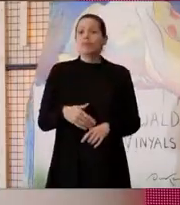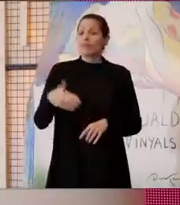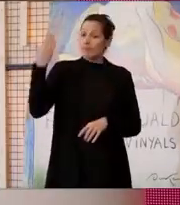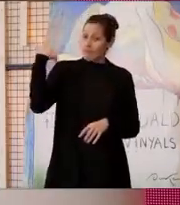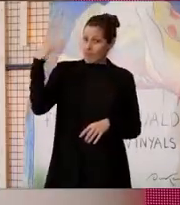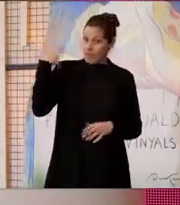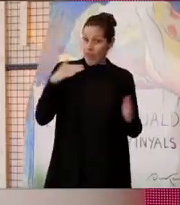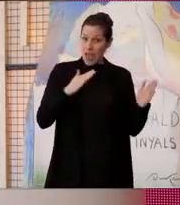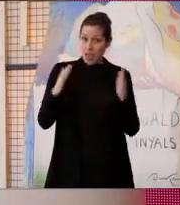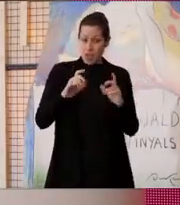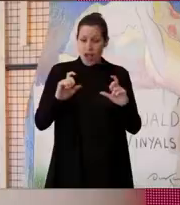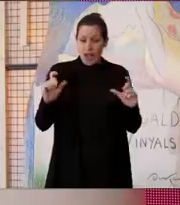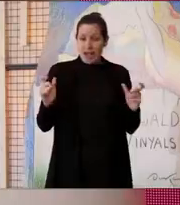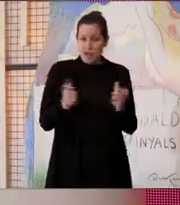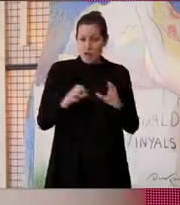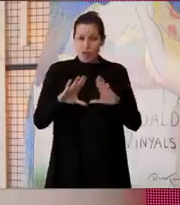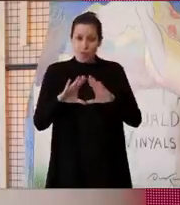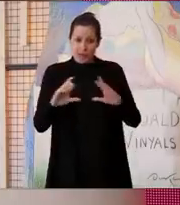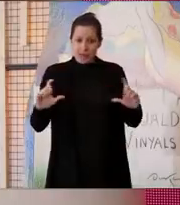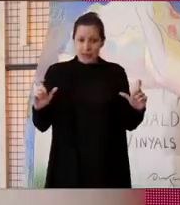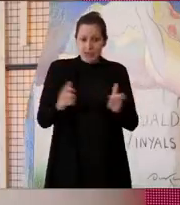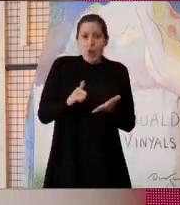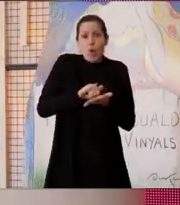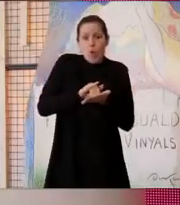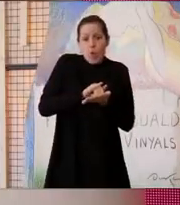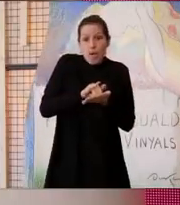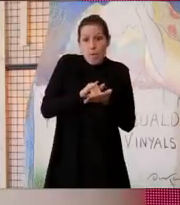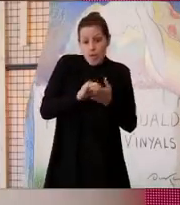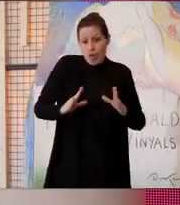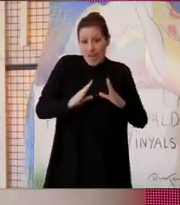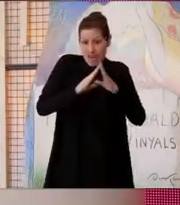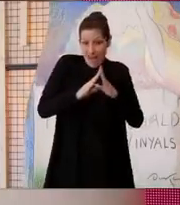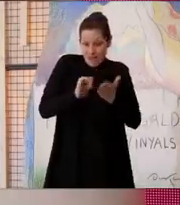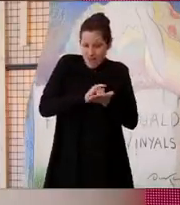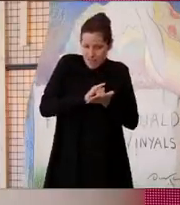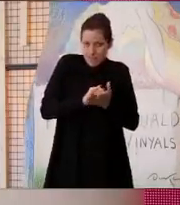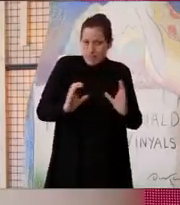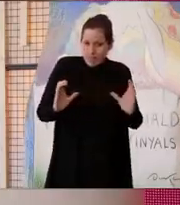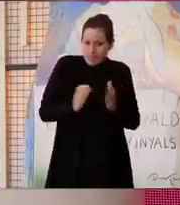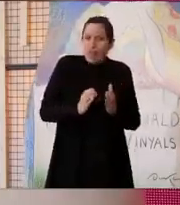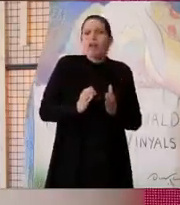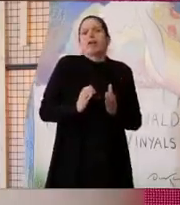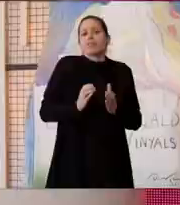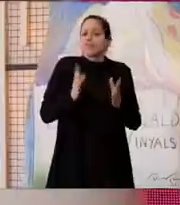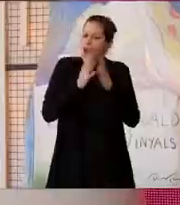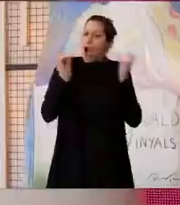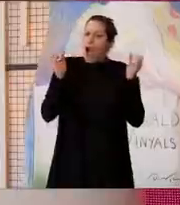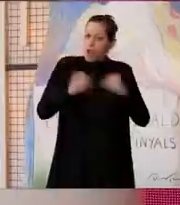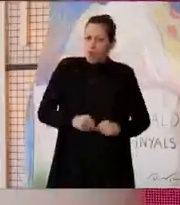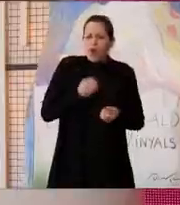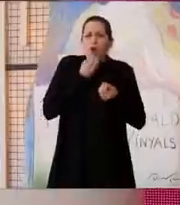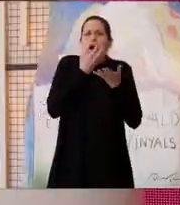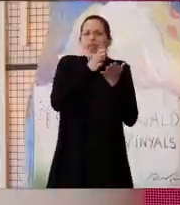aquella pequeña capilla metodista en el estado de Nueva York y acuerdan la declaración de Séneca Forza declaración de